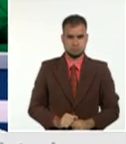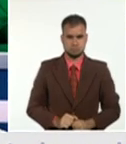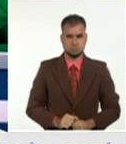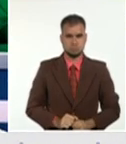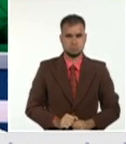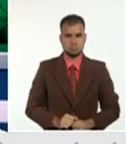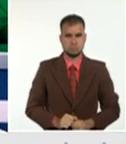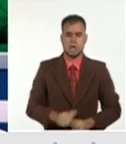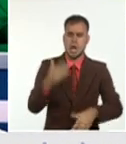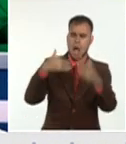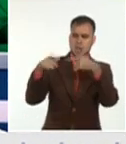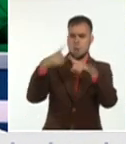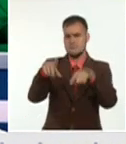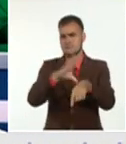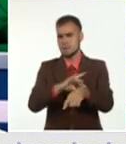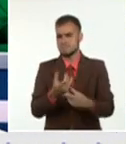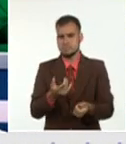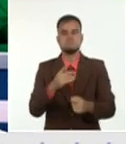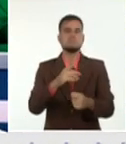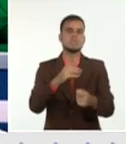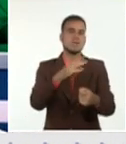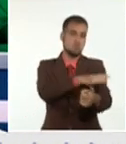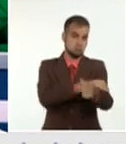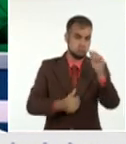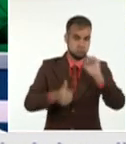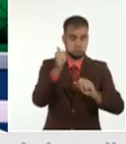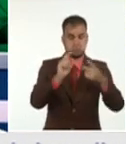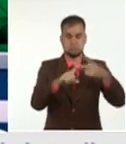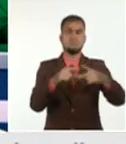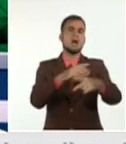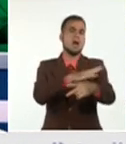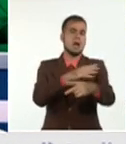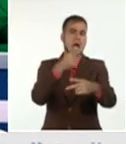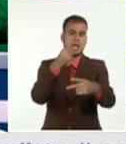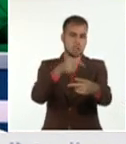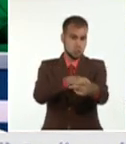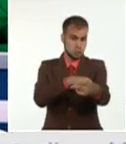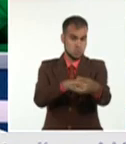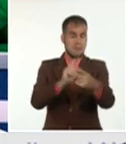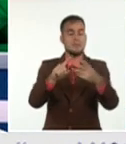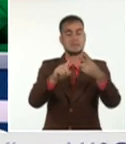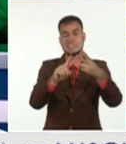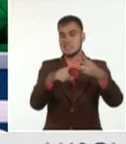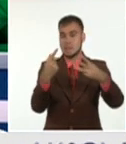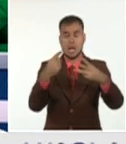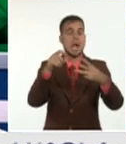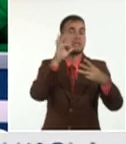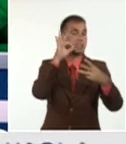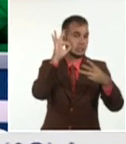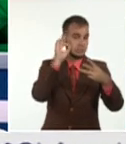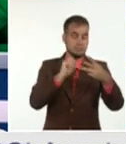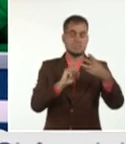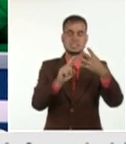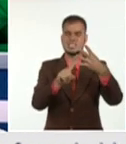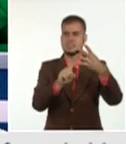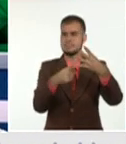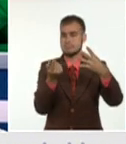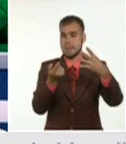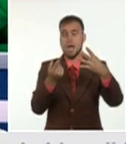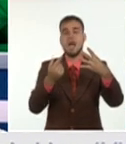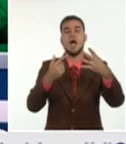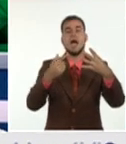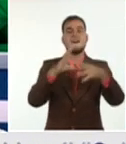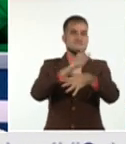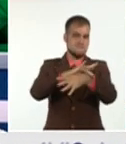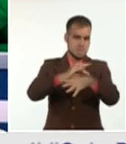antecedentes de hipertensión arterial, diabetes mellitus, VIH y una cirrosis hepática. Muy joven,